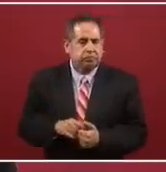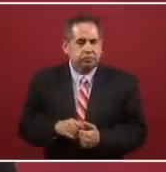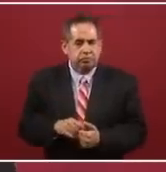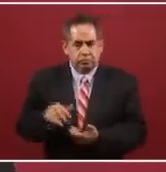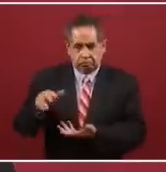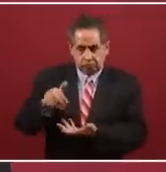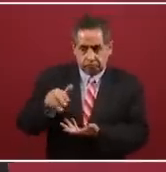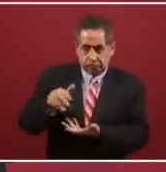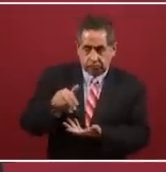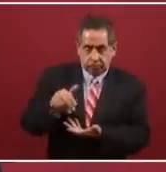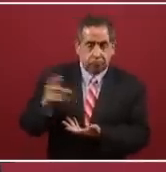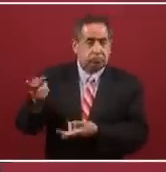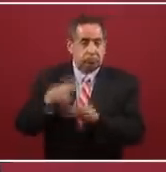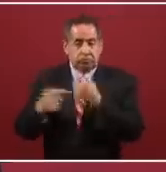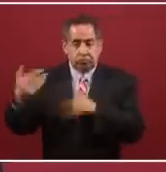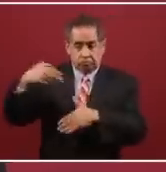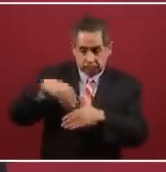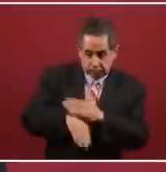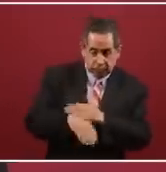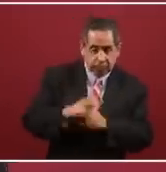cuando ingresan al país.